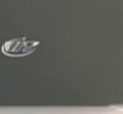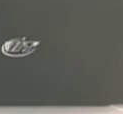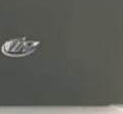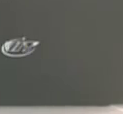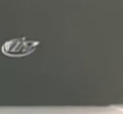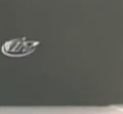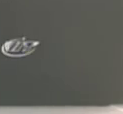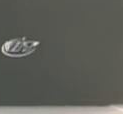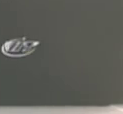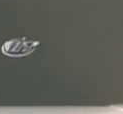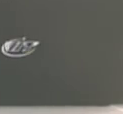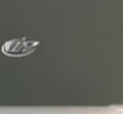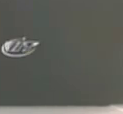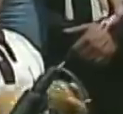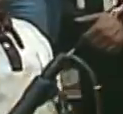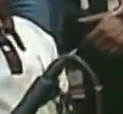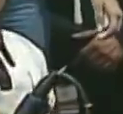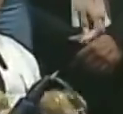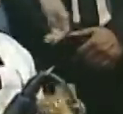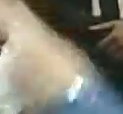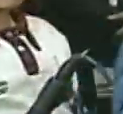Adelante.